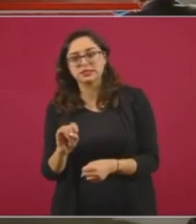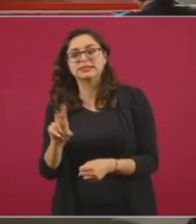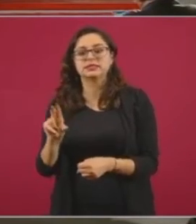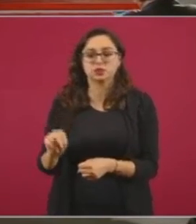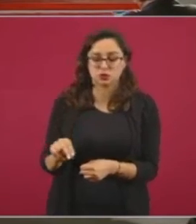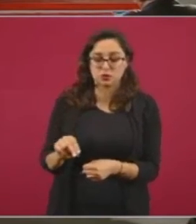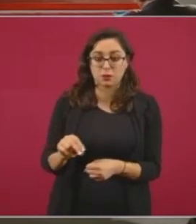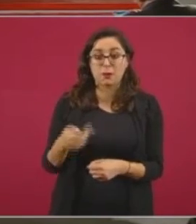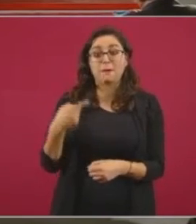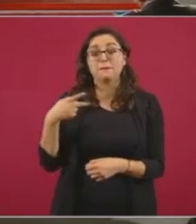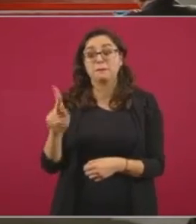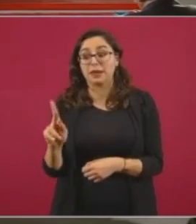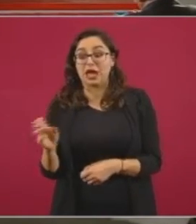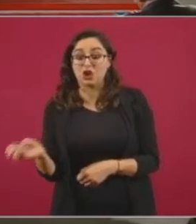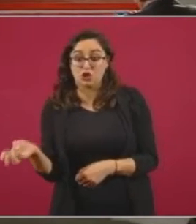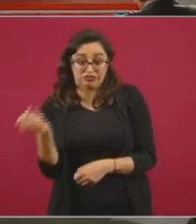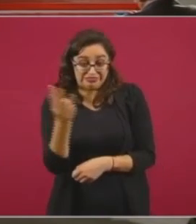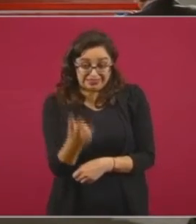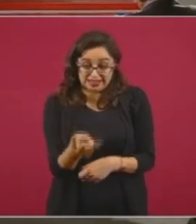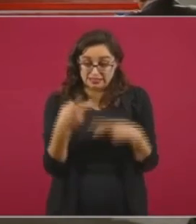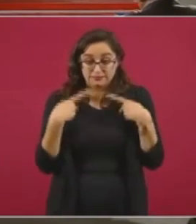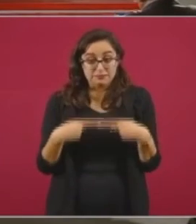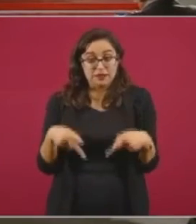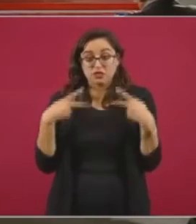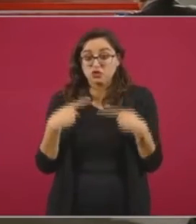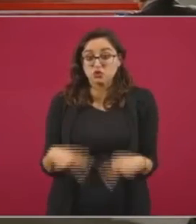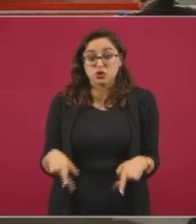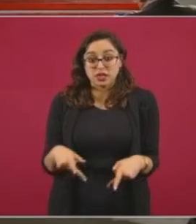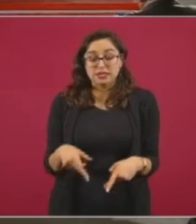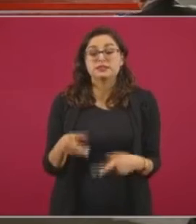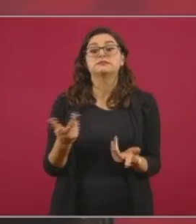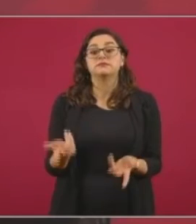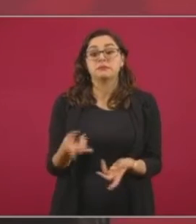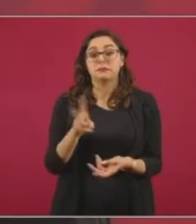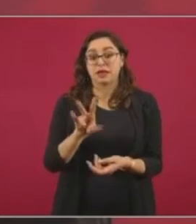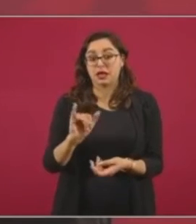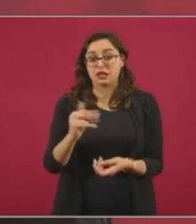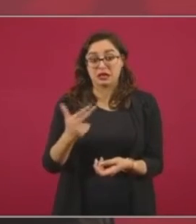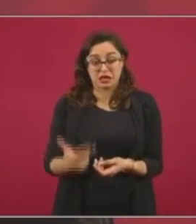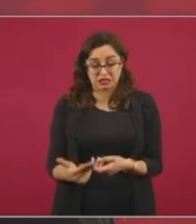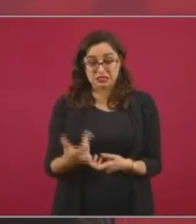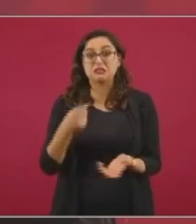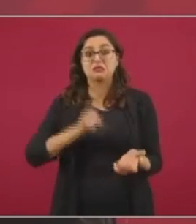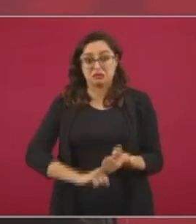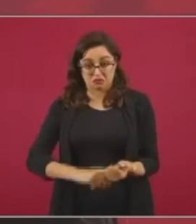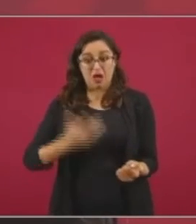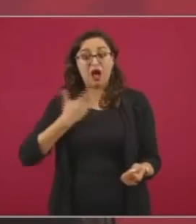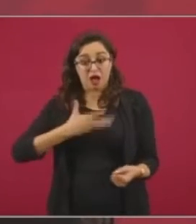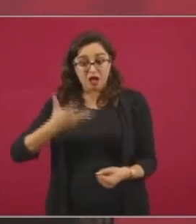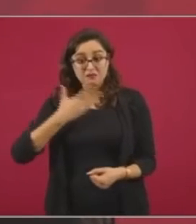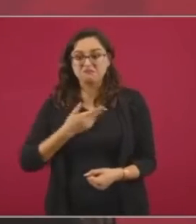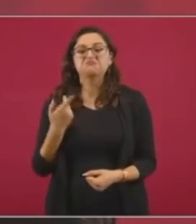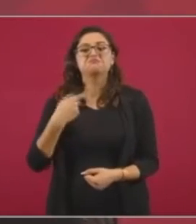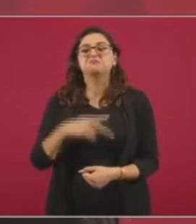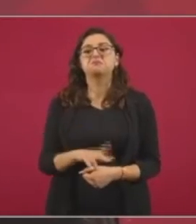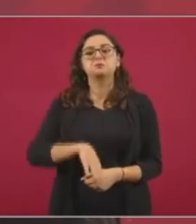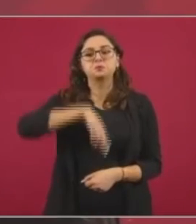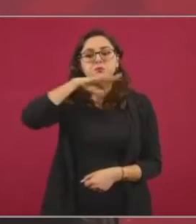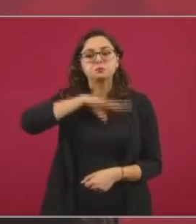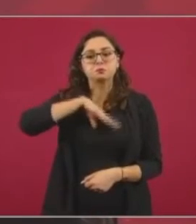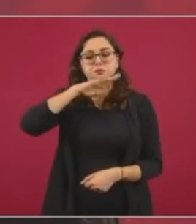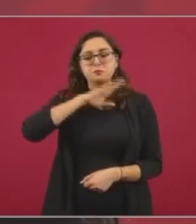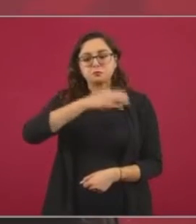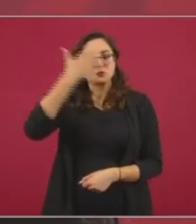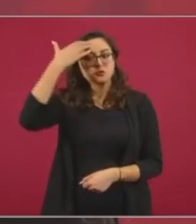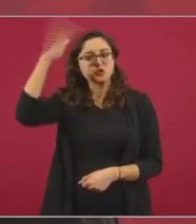que existen 3 de cada 10 personas que viven con VIH y que no conocen su diagnóstico. Y es justamente aquí